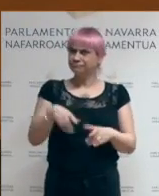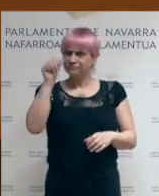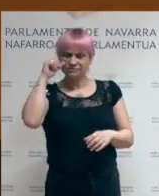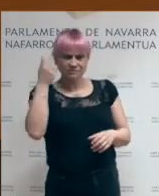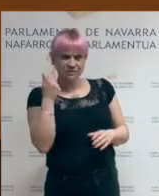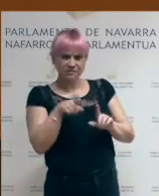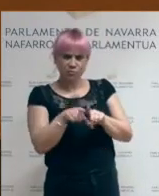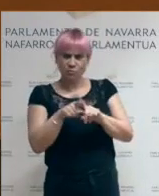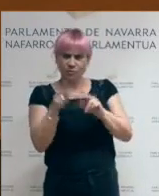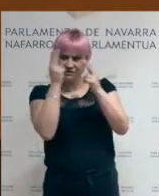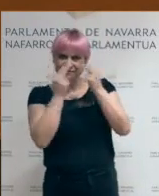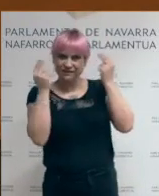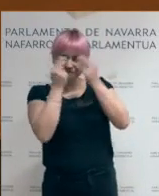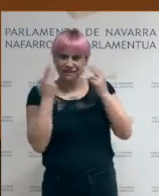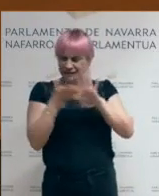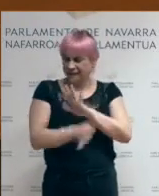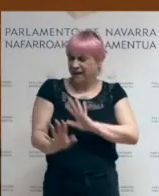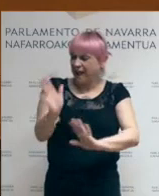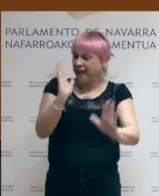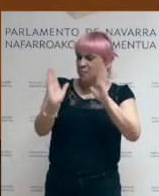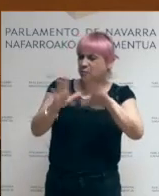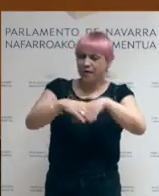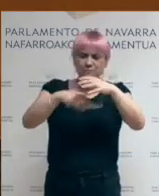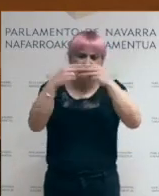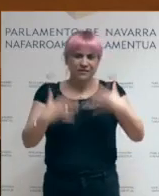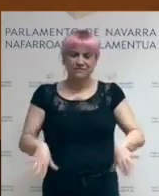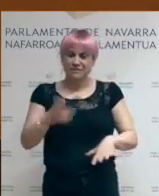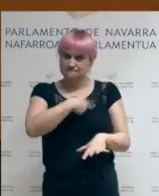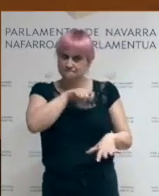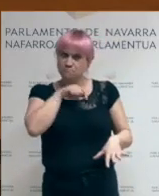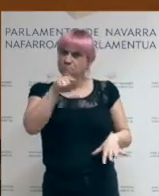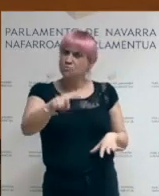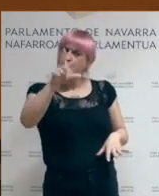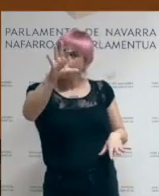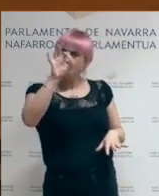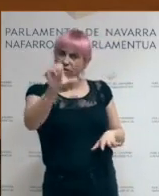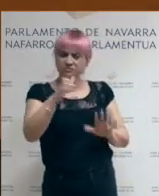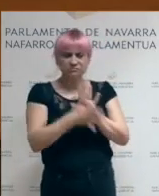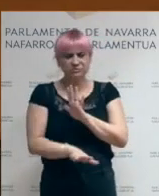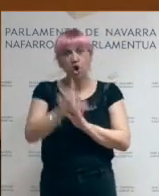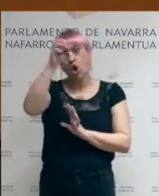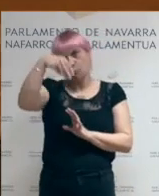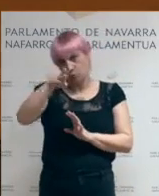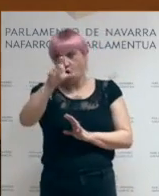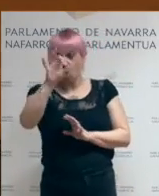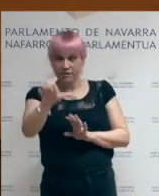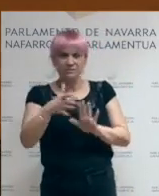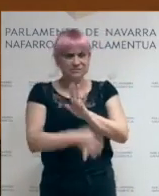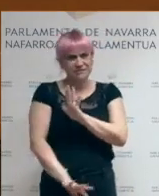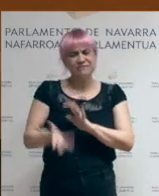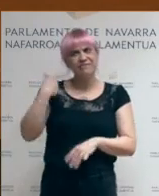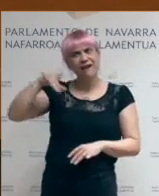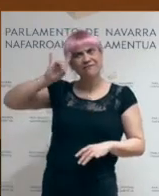más sectaria de la época democrática española. Su ley, su LOMLOE, esa ley que se han sacado de las tripas la izquierda